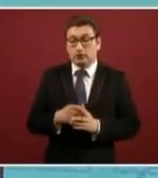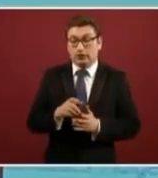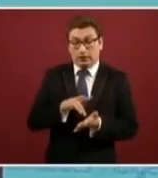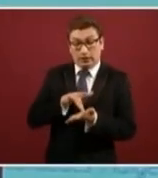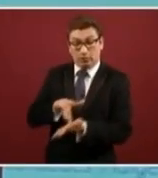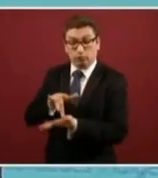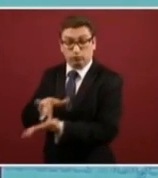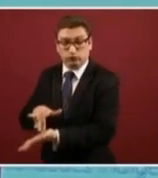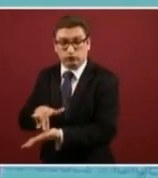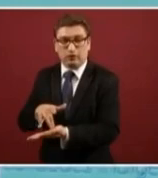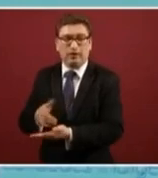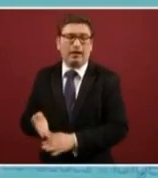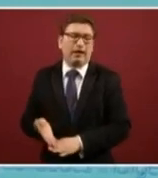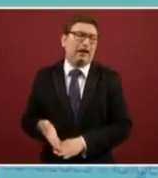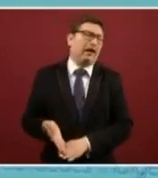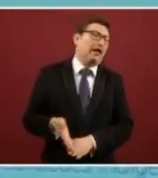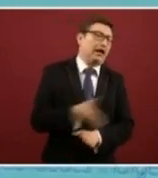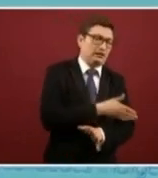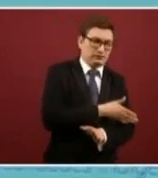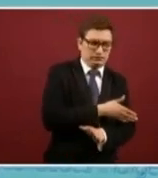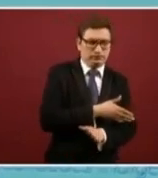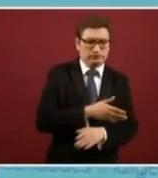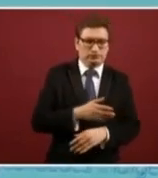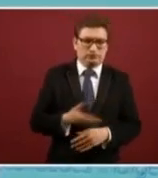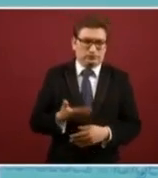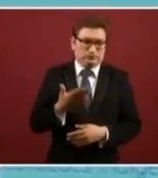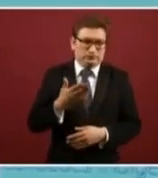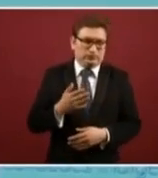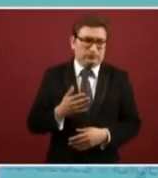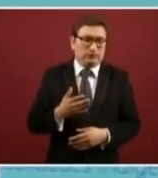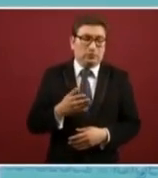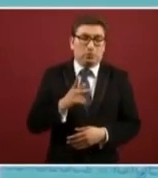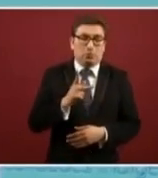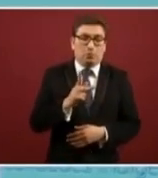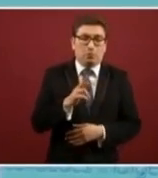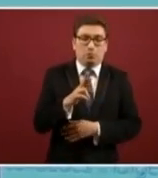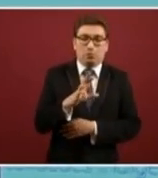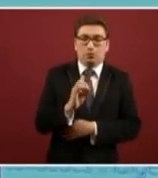entregados por el Procampo,